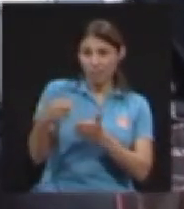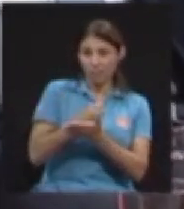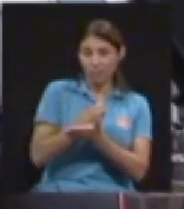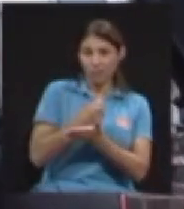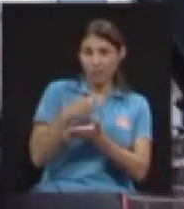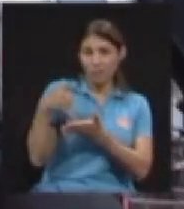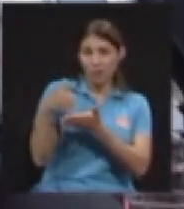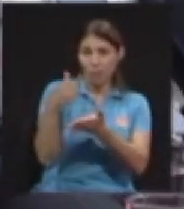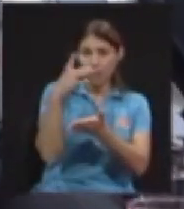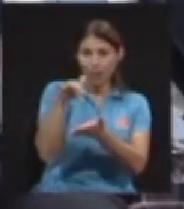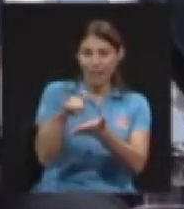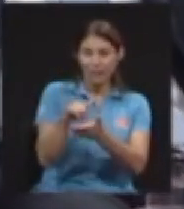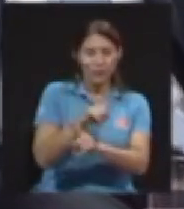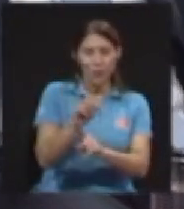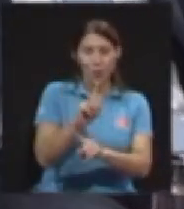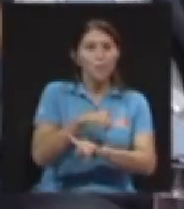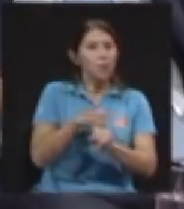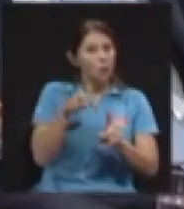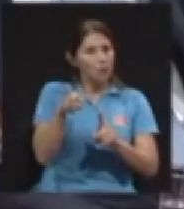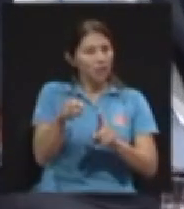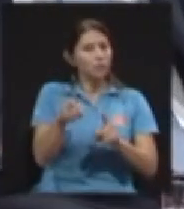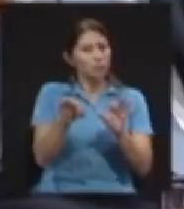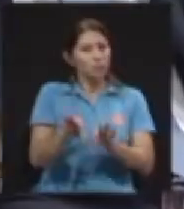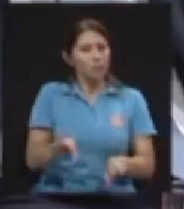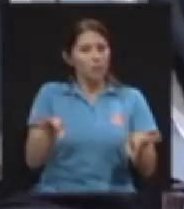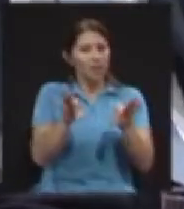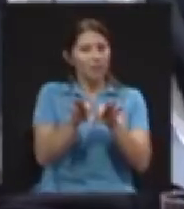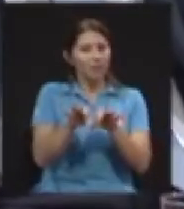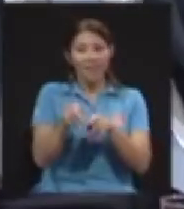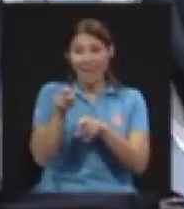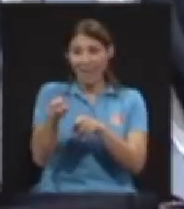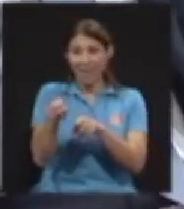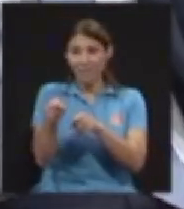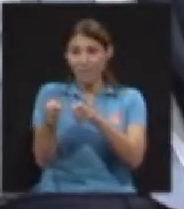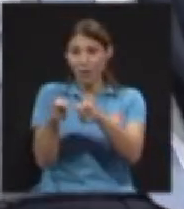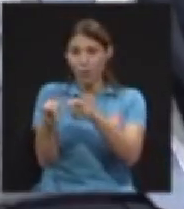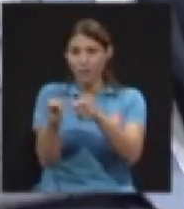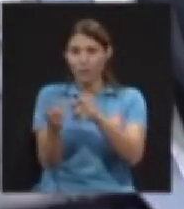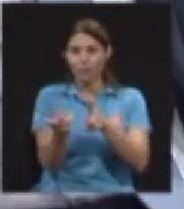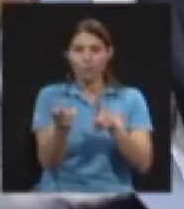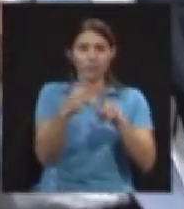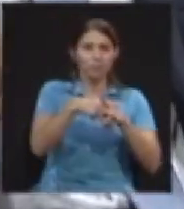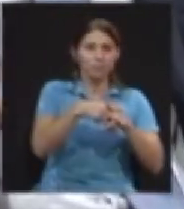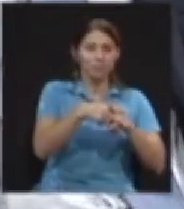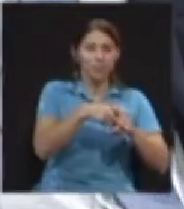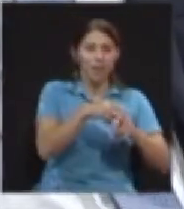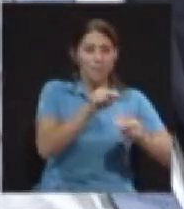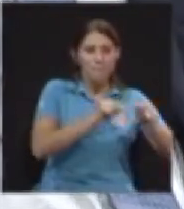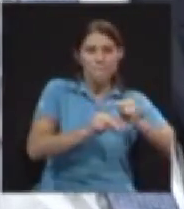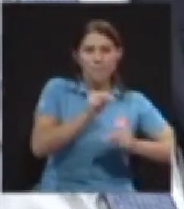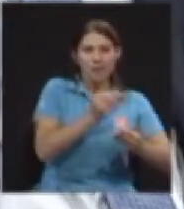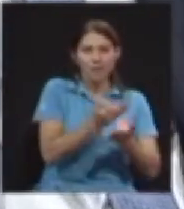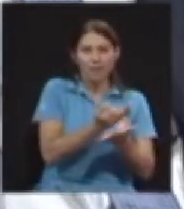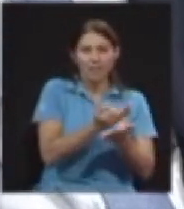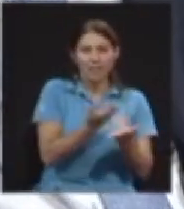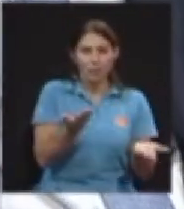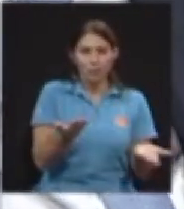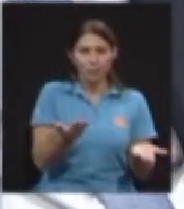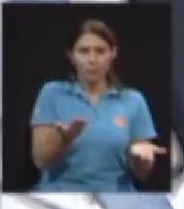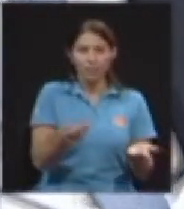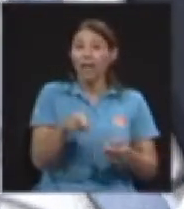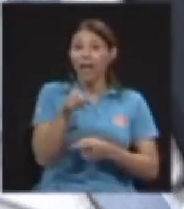academia, es que él aplica la regulación al mercado financiero. Y es ahí en donde se relaciona el tema con